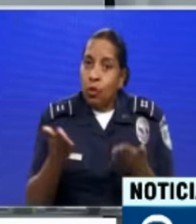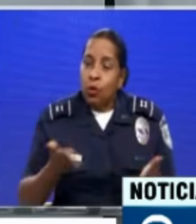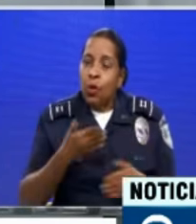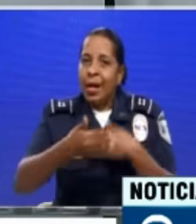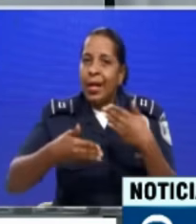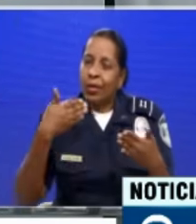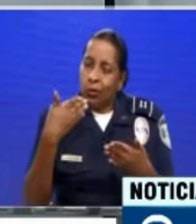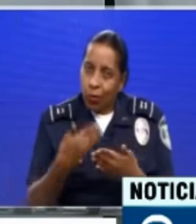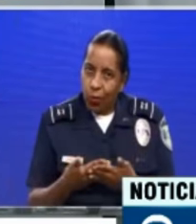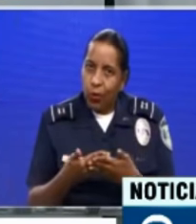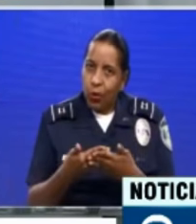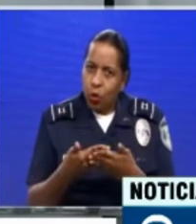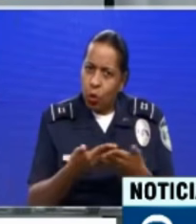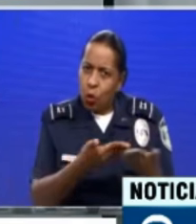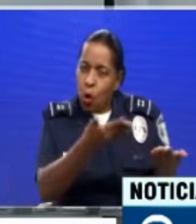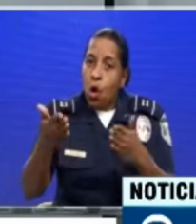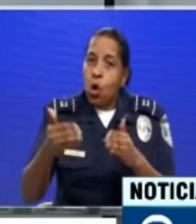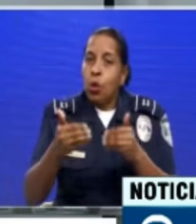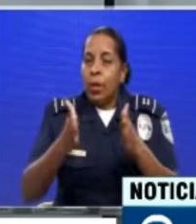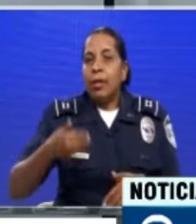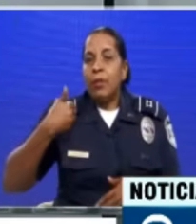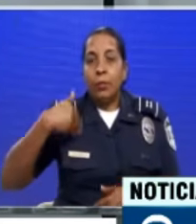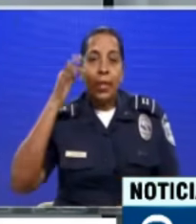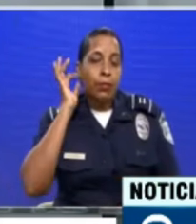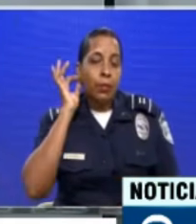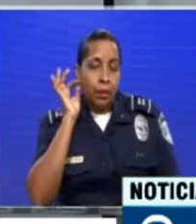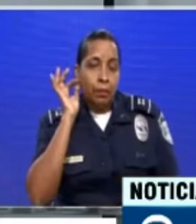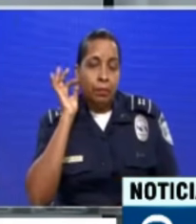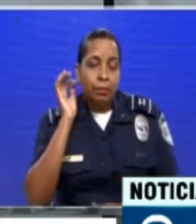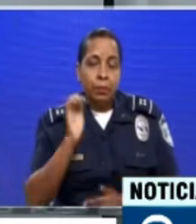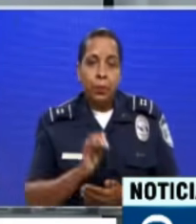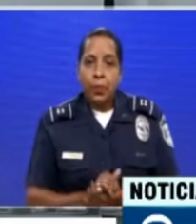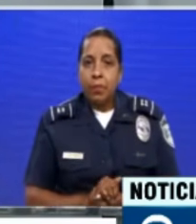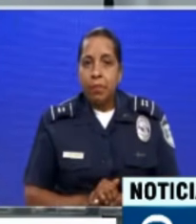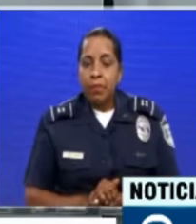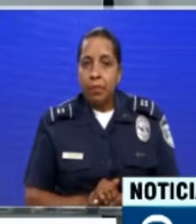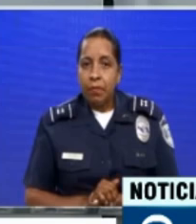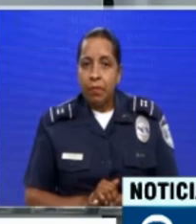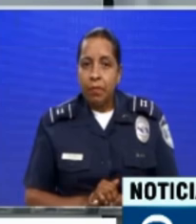exhorto a las panameñas y panameños